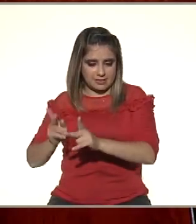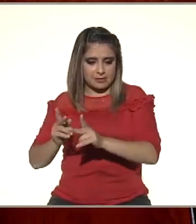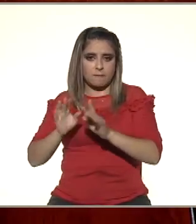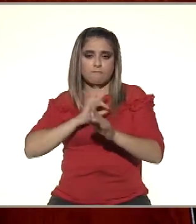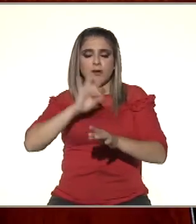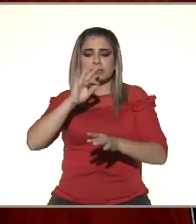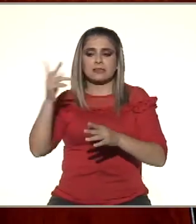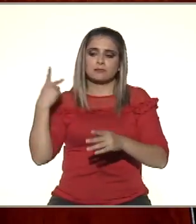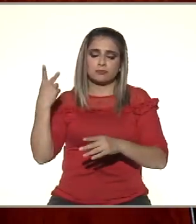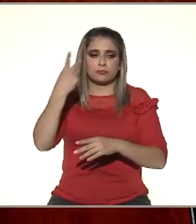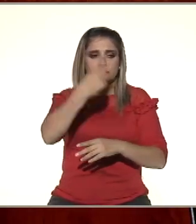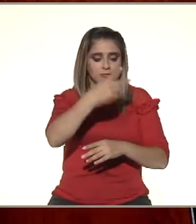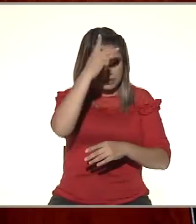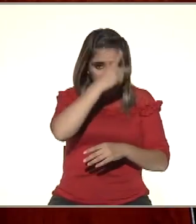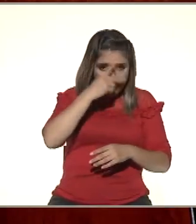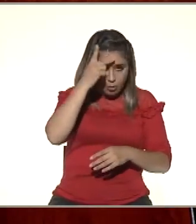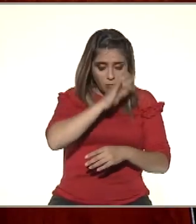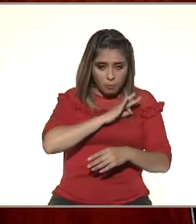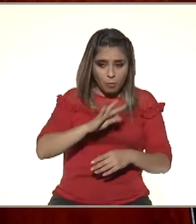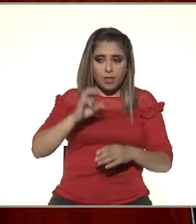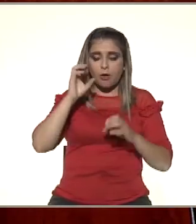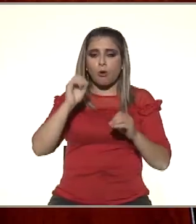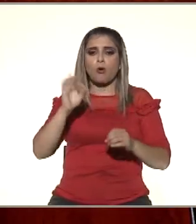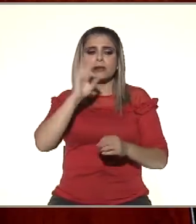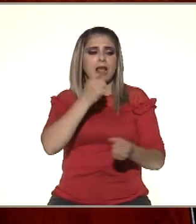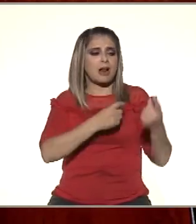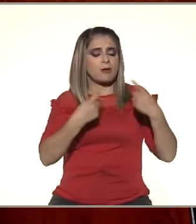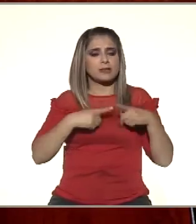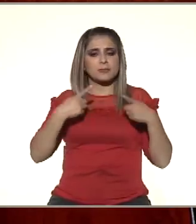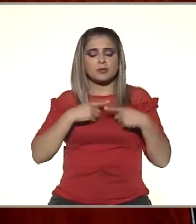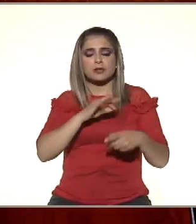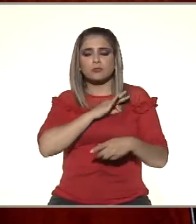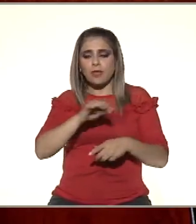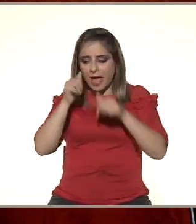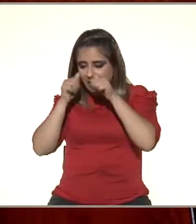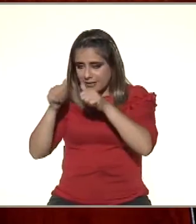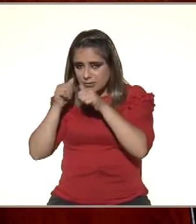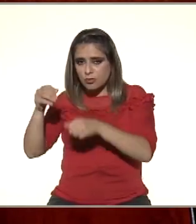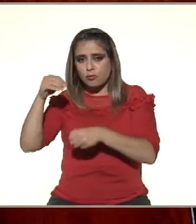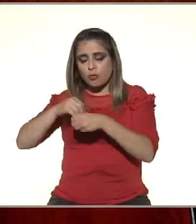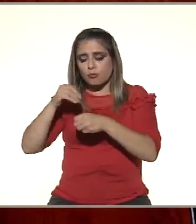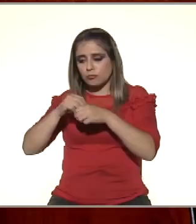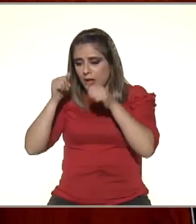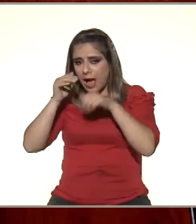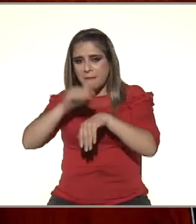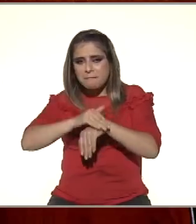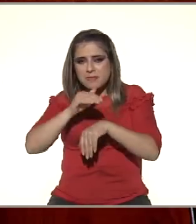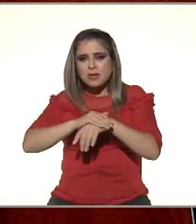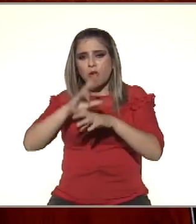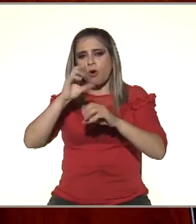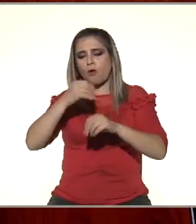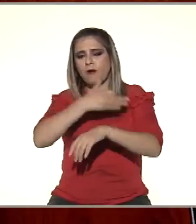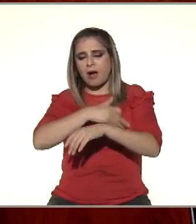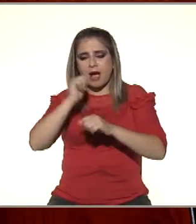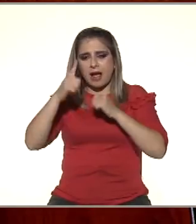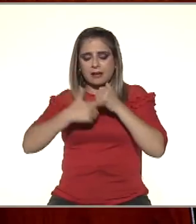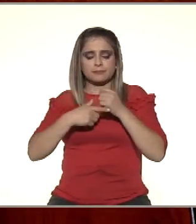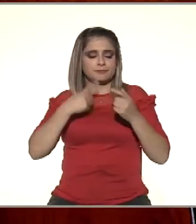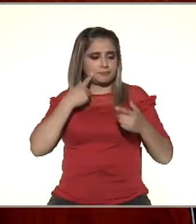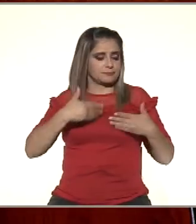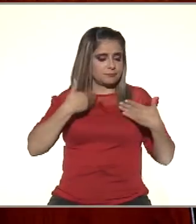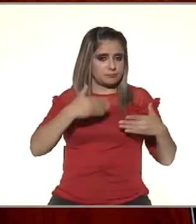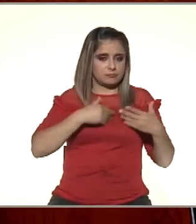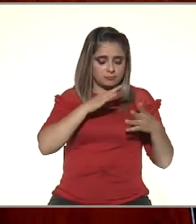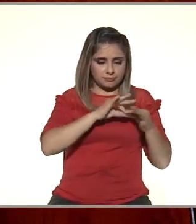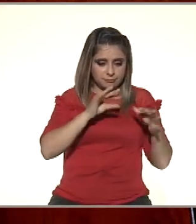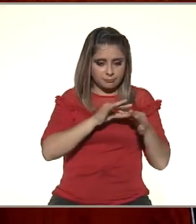la terapia, pero también hay confidentes, gente que escucha y me escucha, y puedo entonces yo poder ir sintiendo,